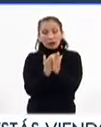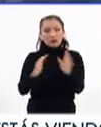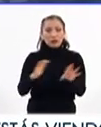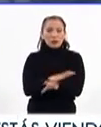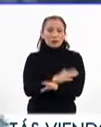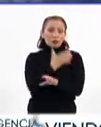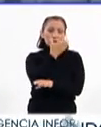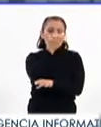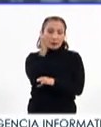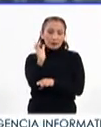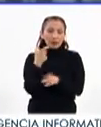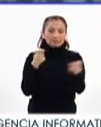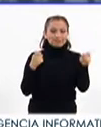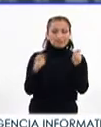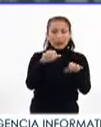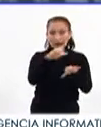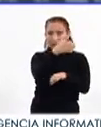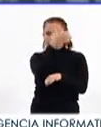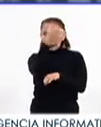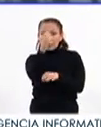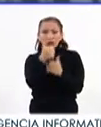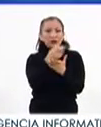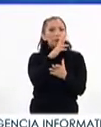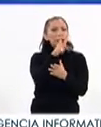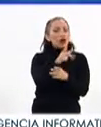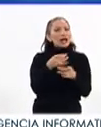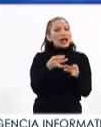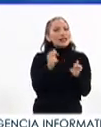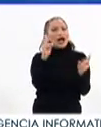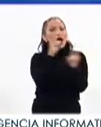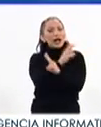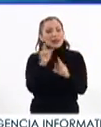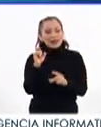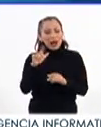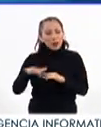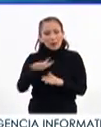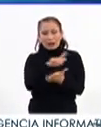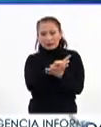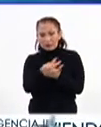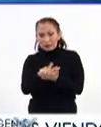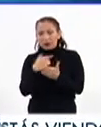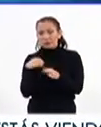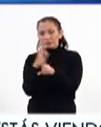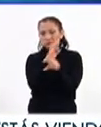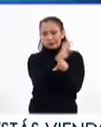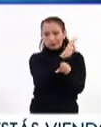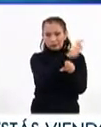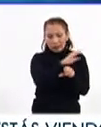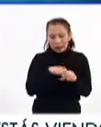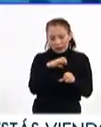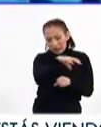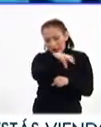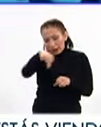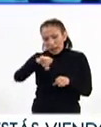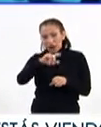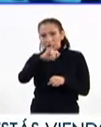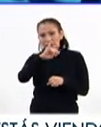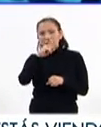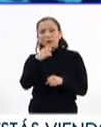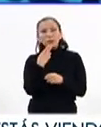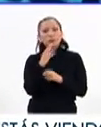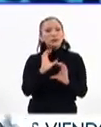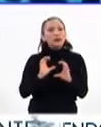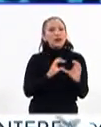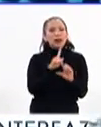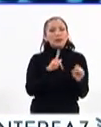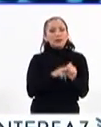cambio climático, regulación del clima, ayuda a mejorar la calidad del aire y del agua, además de proteger la dinámica de los ecosistemas, así como la